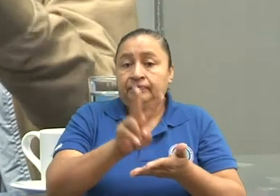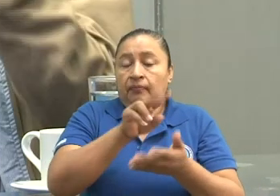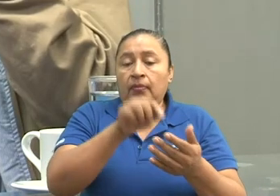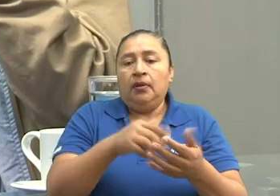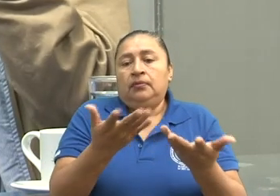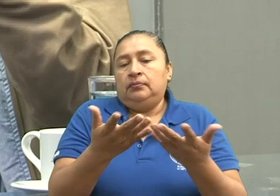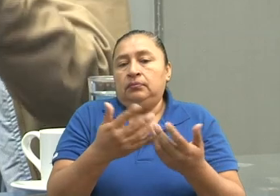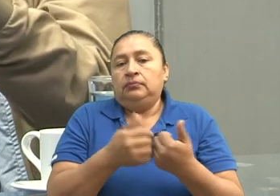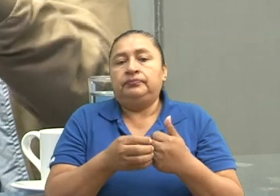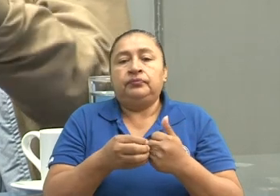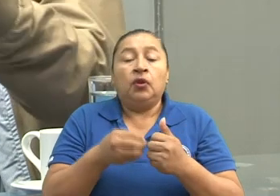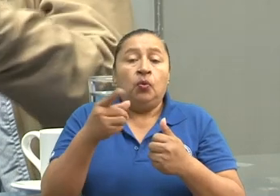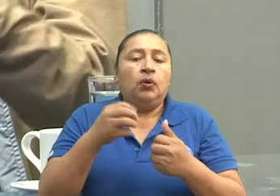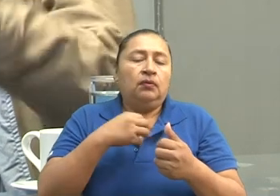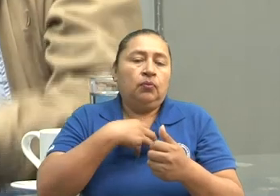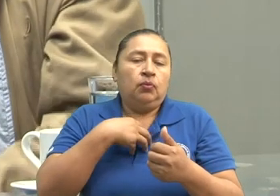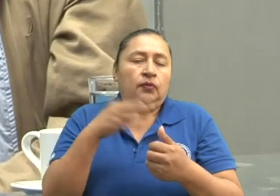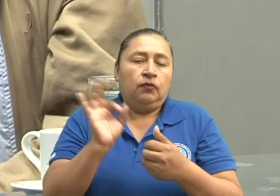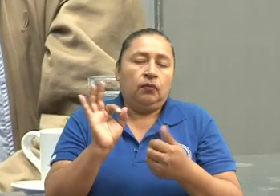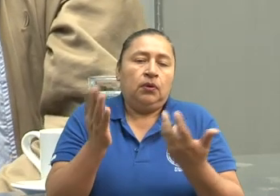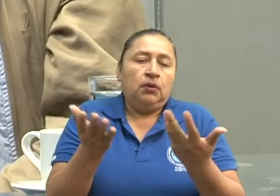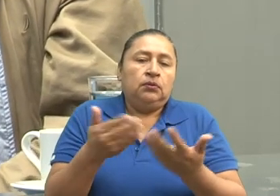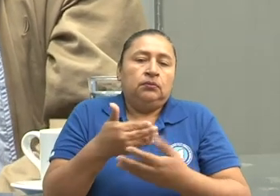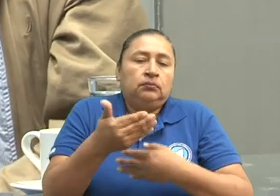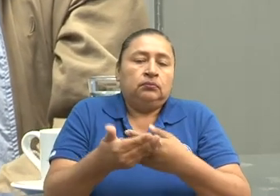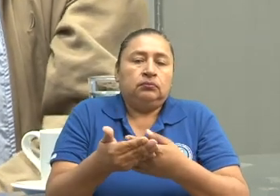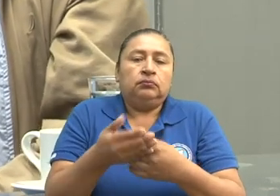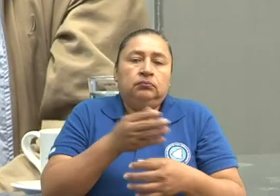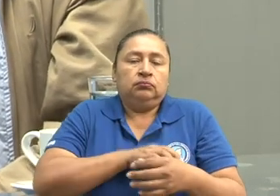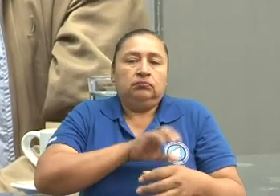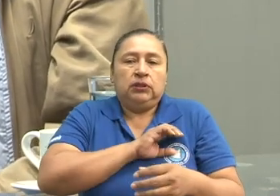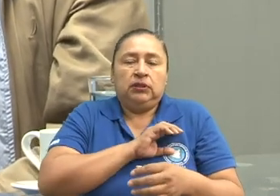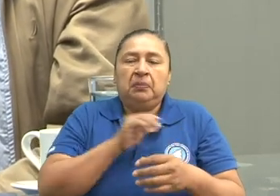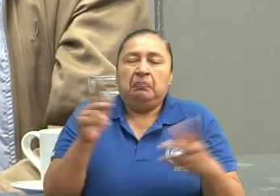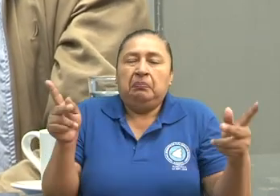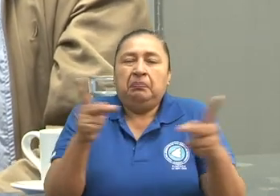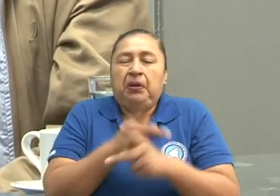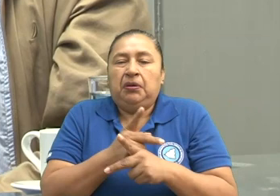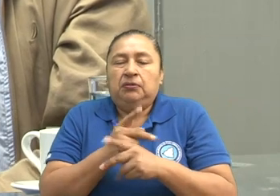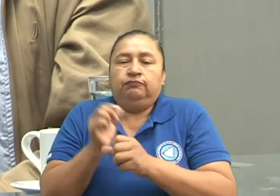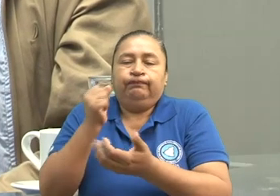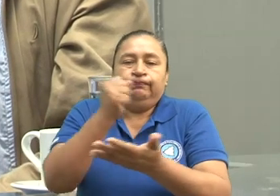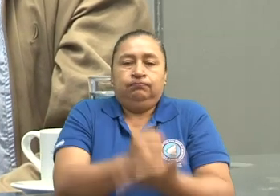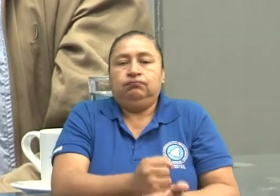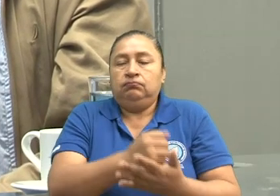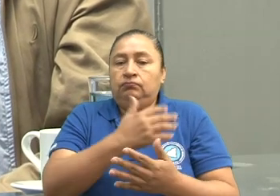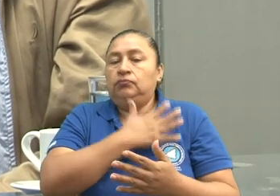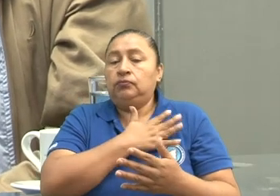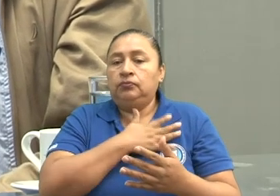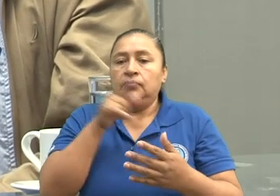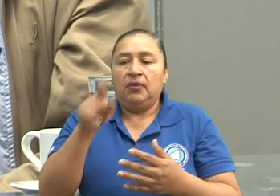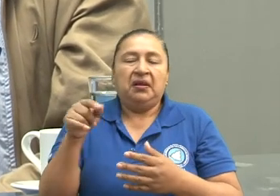por una reafirmación del carácter sanguinario y cruel de la dictadura somocista, pues, que